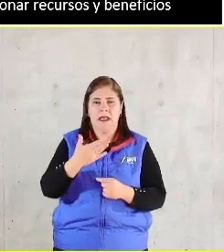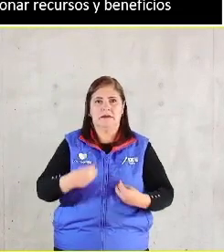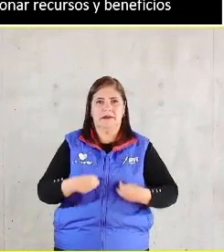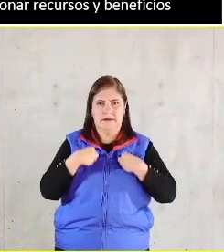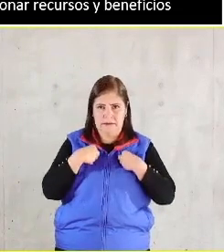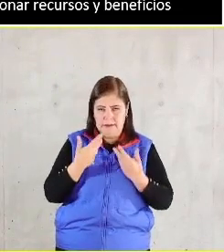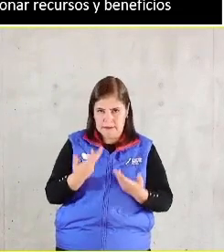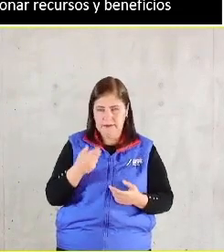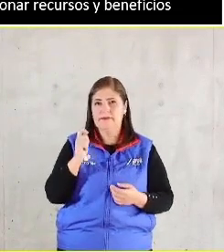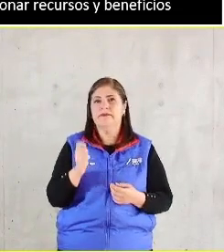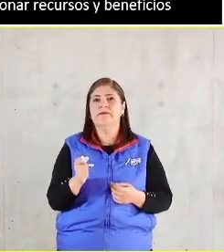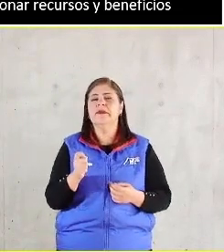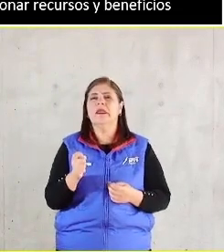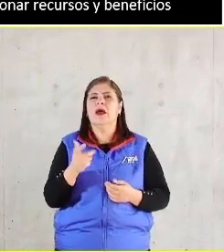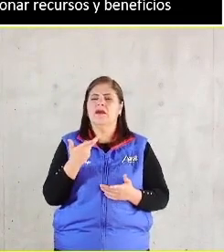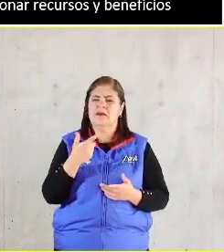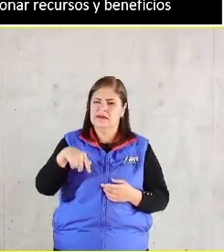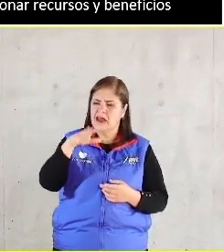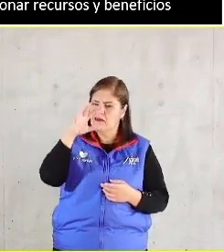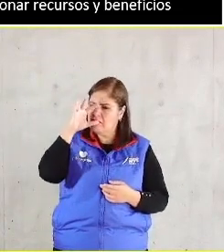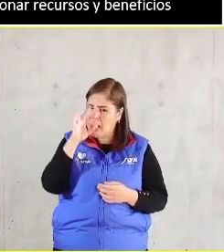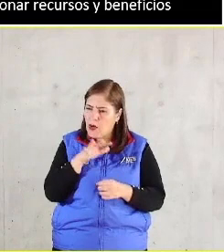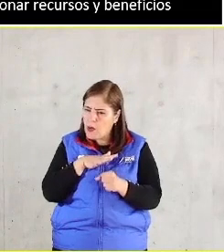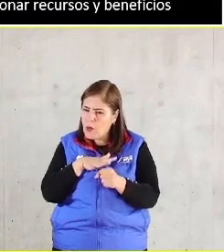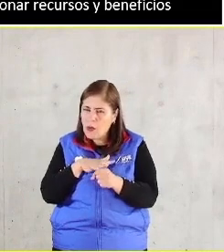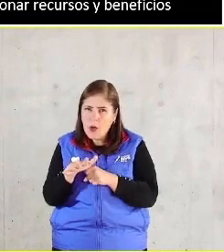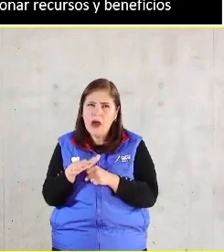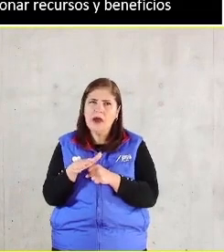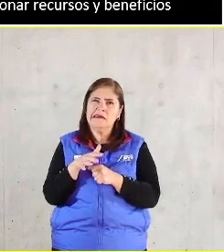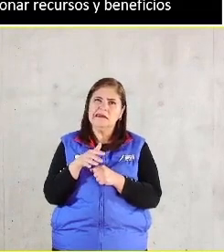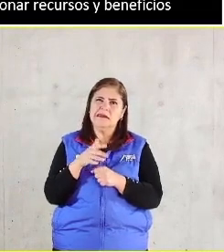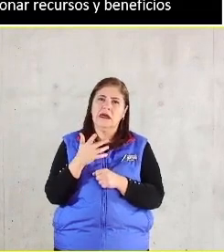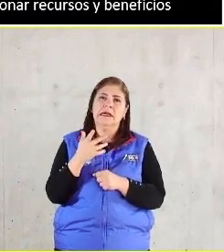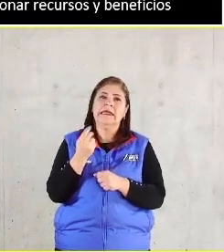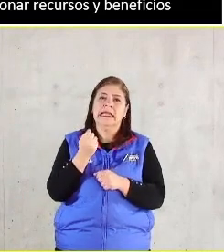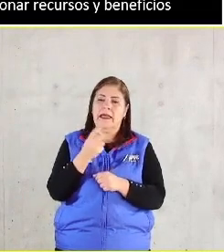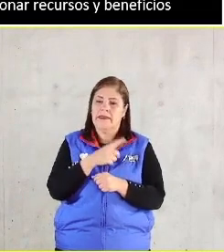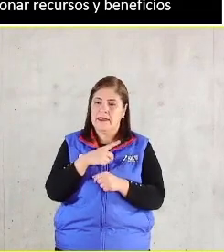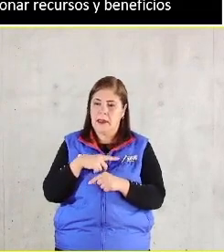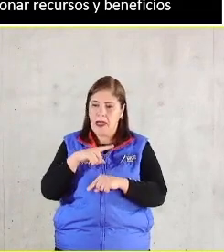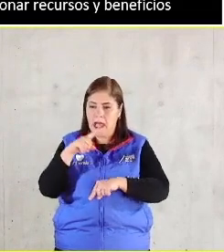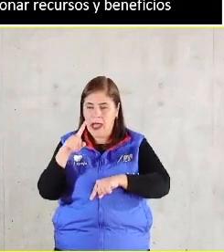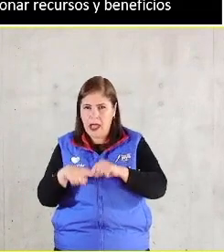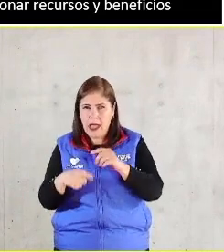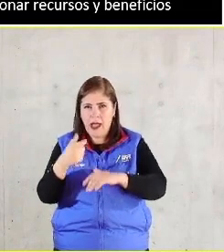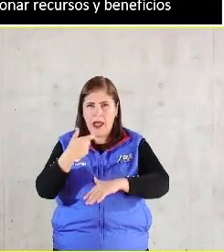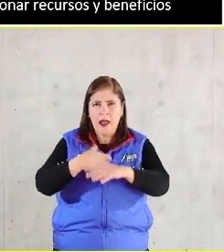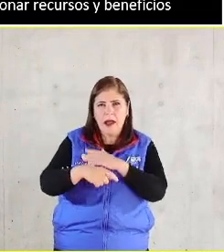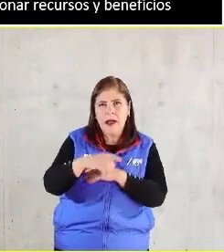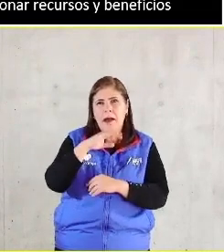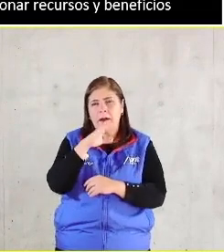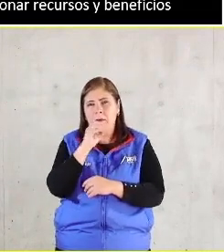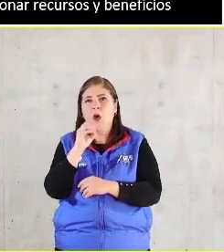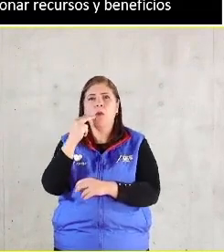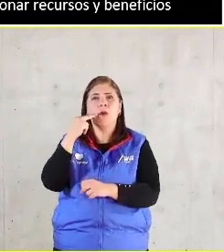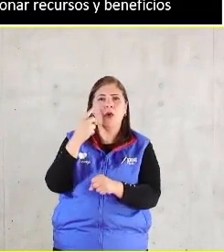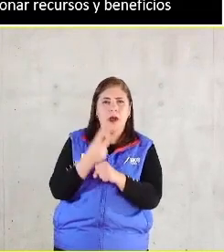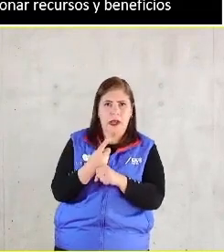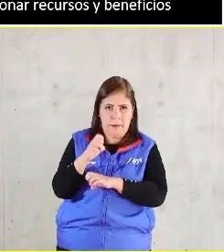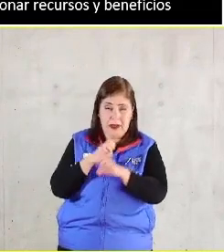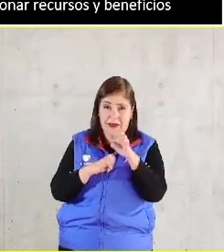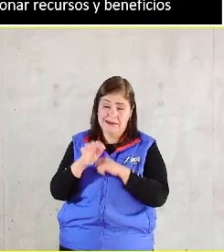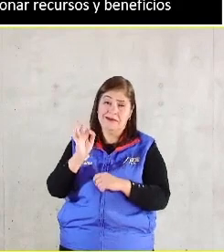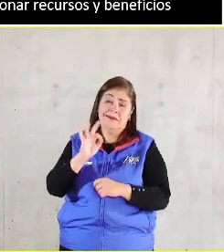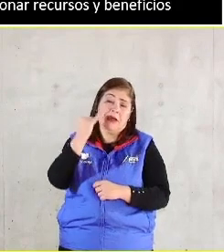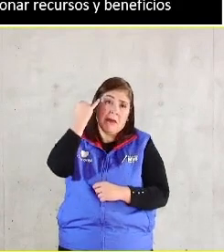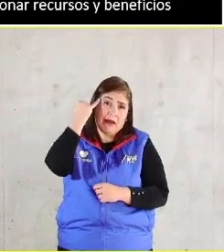falla, nuestro empuje? Está en todo lo que tiene que ver con anticorrupción, y voluntariado corporativo. No por nada